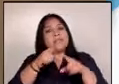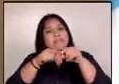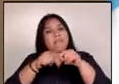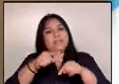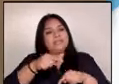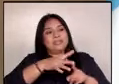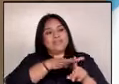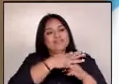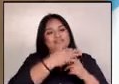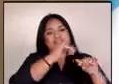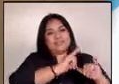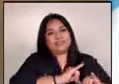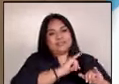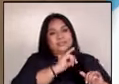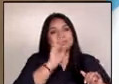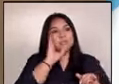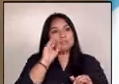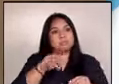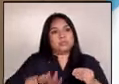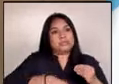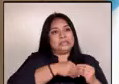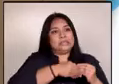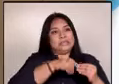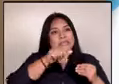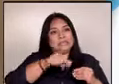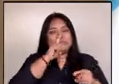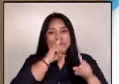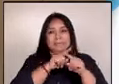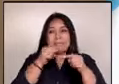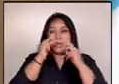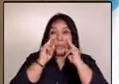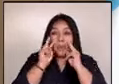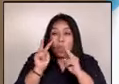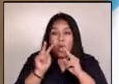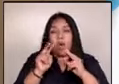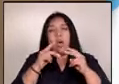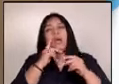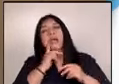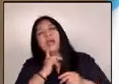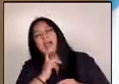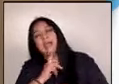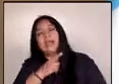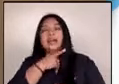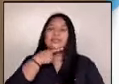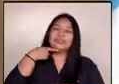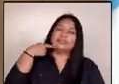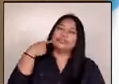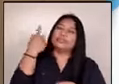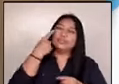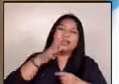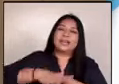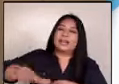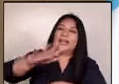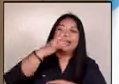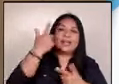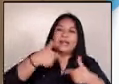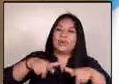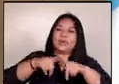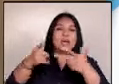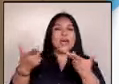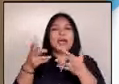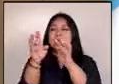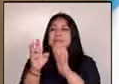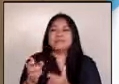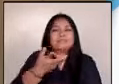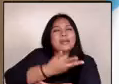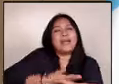quedé subyugado por la riqueza de sus paisajes y la acogida de sus gentes y por su